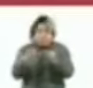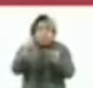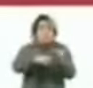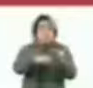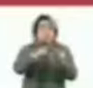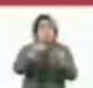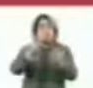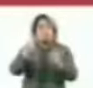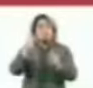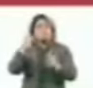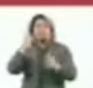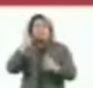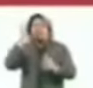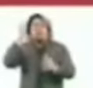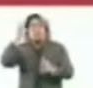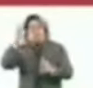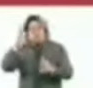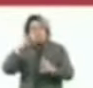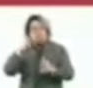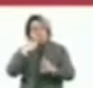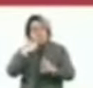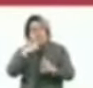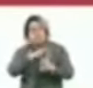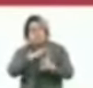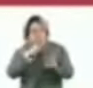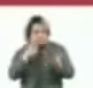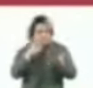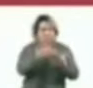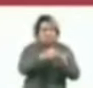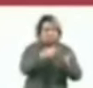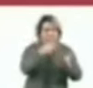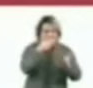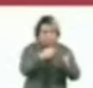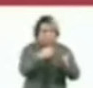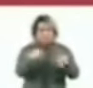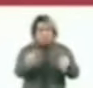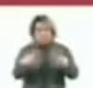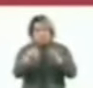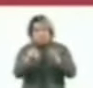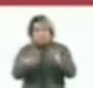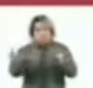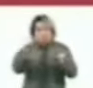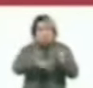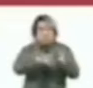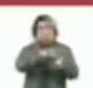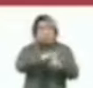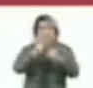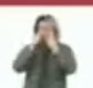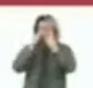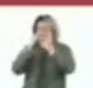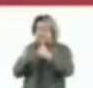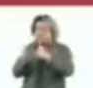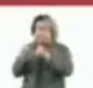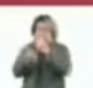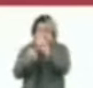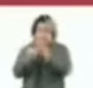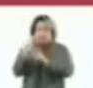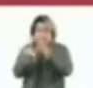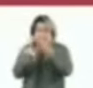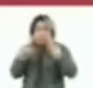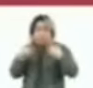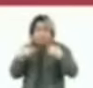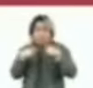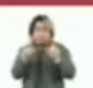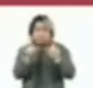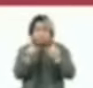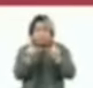mercados públicos de la ciudad no se pueden quedar fuera de atender a quienes poseen ahora este instrumento de